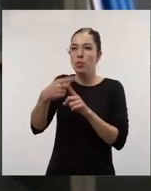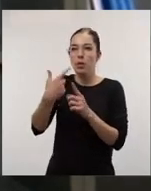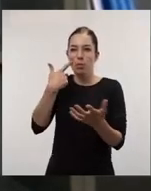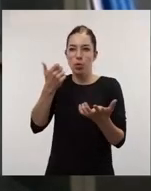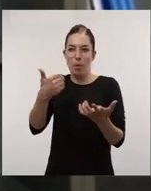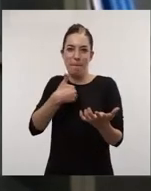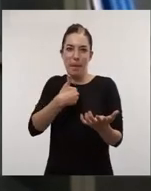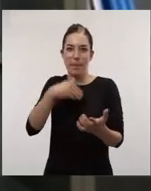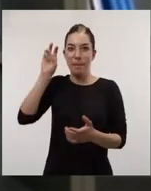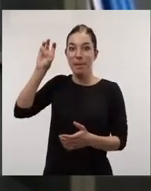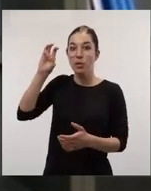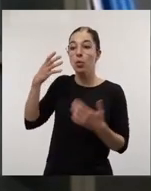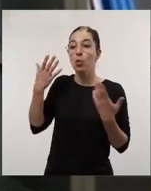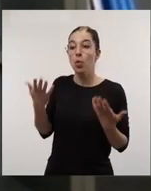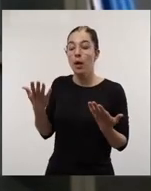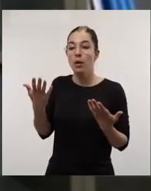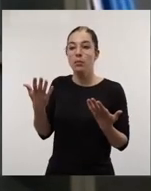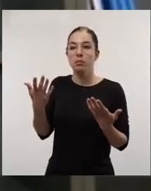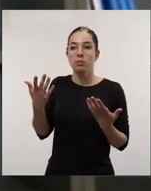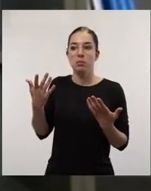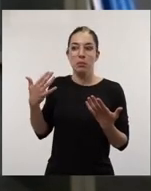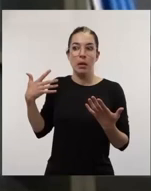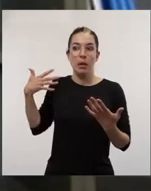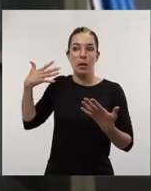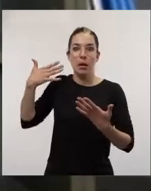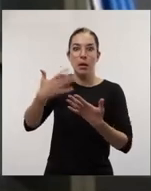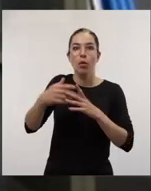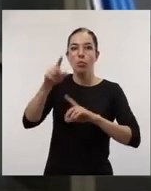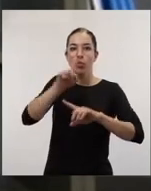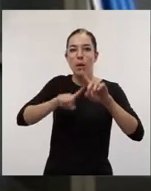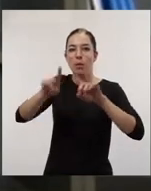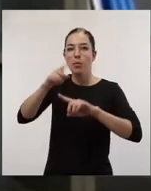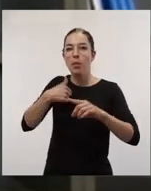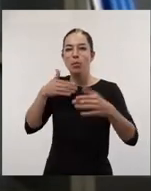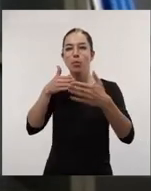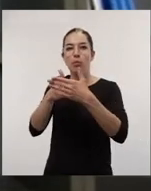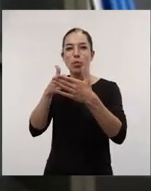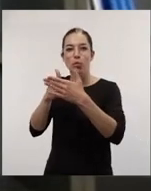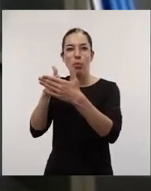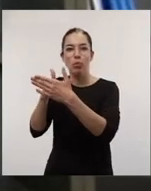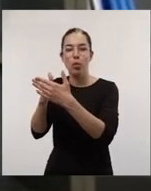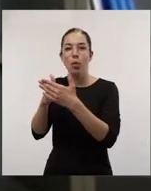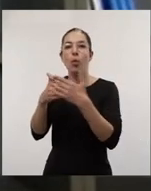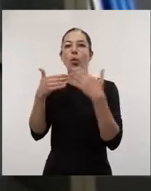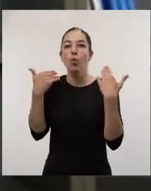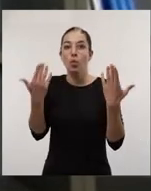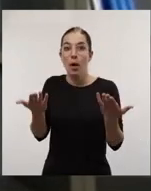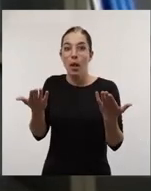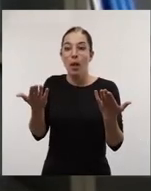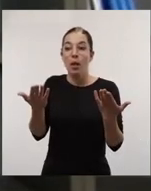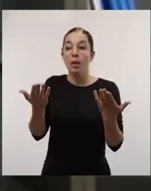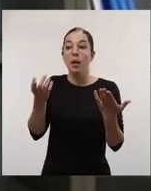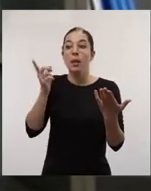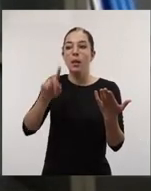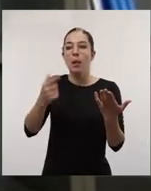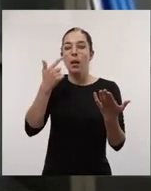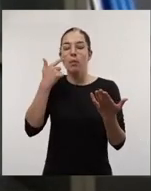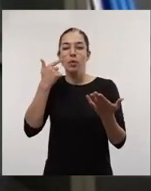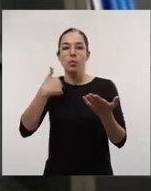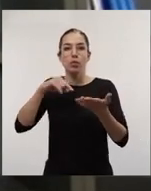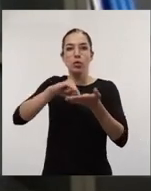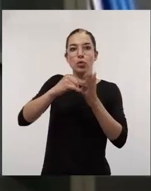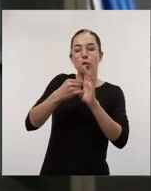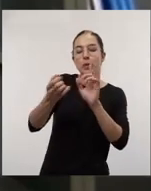como mentor la posibilidad de identificar cuáles son las dificultades que yo me encontrado a lo largo de mi carrera investigadora y las